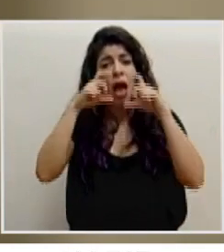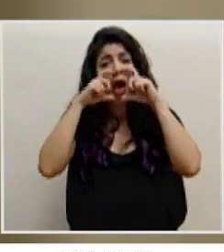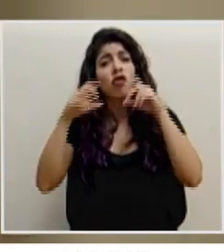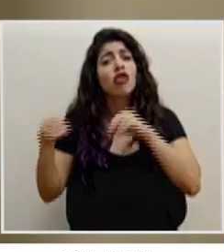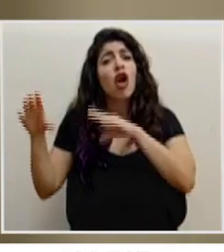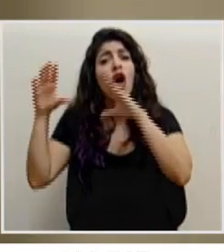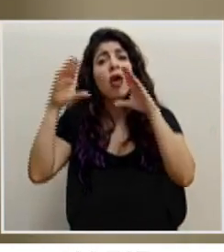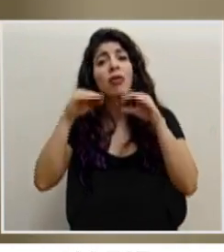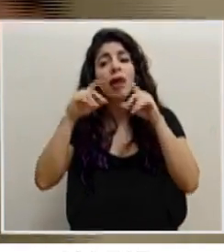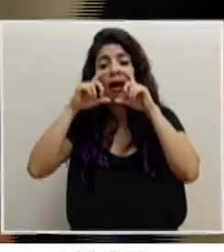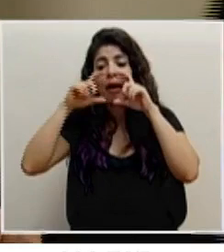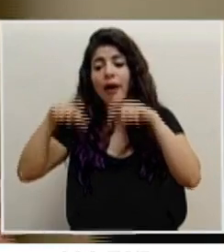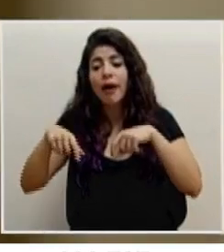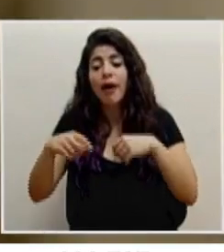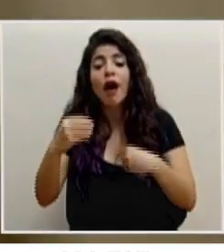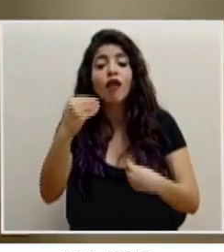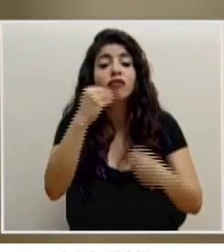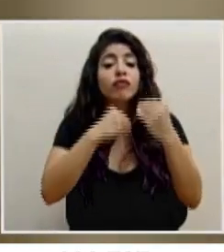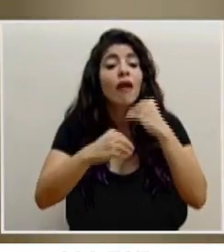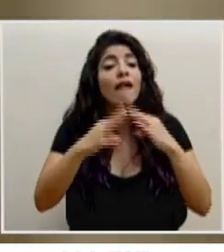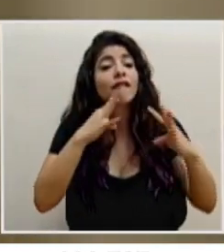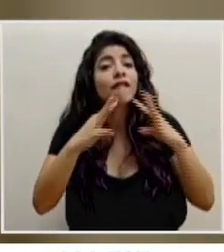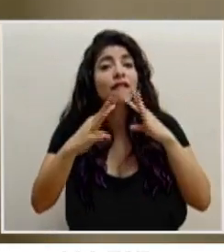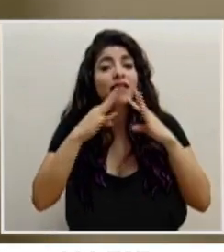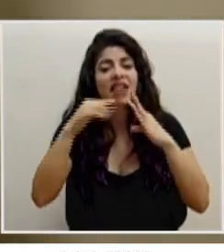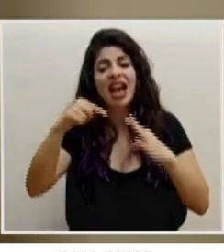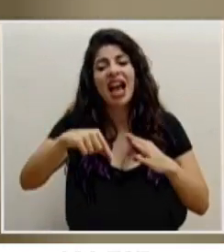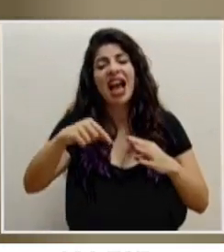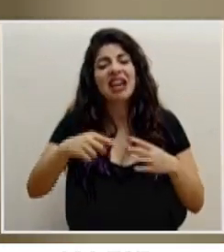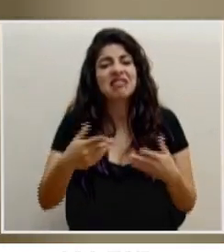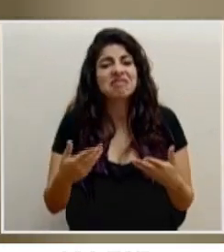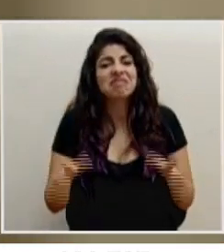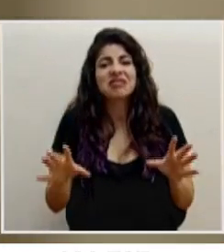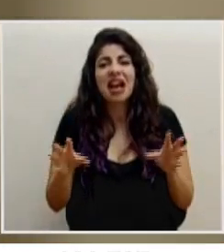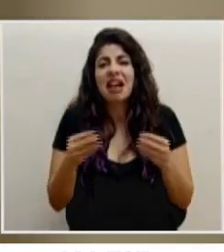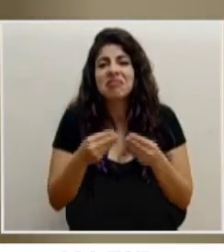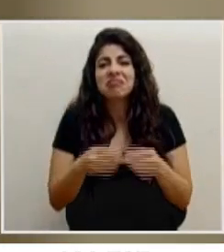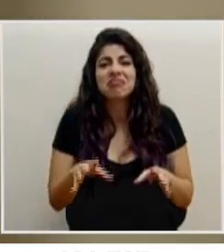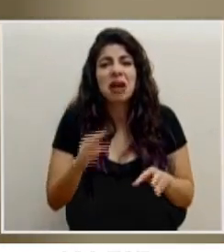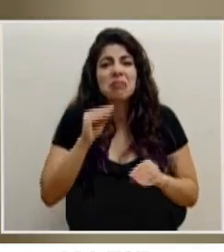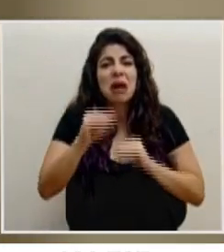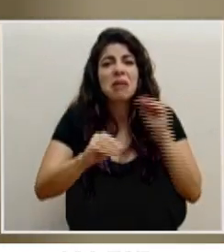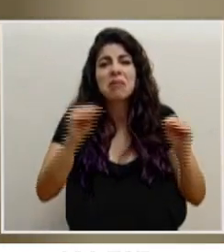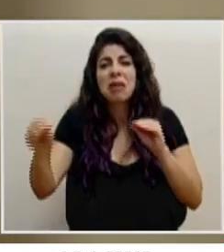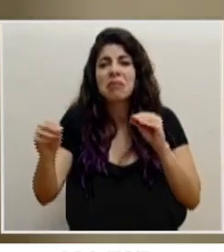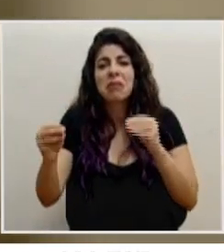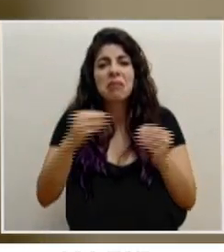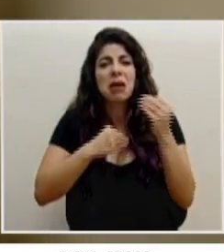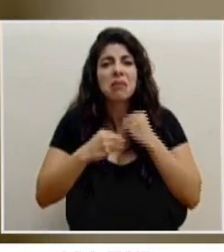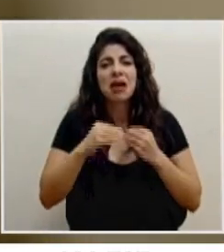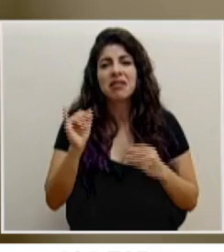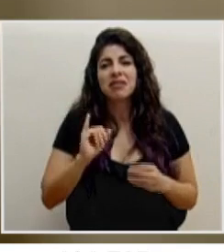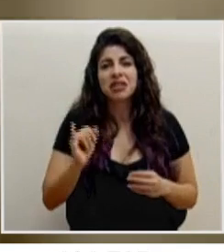todo el rato, se quitan la mascarilla, están conversando y ahí se dan muchas infecciones. Así que no